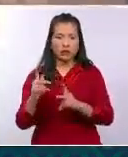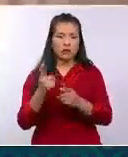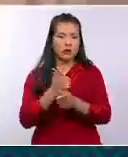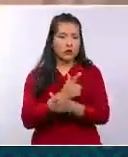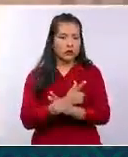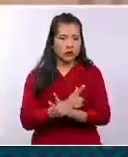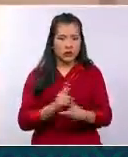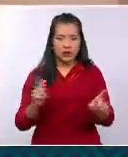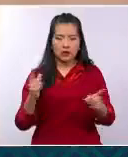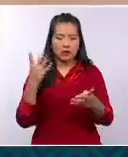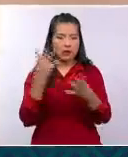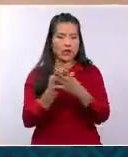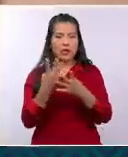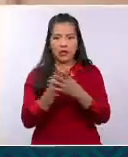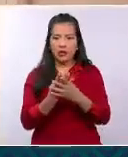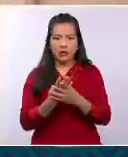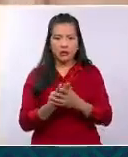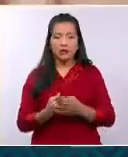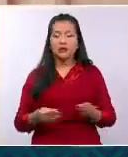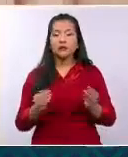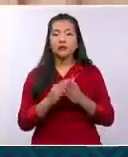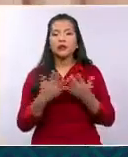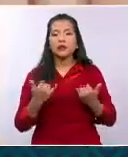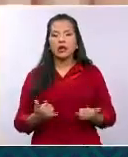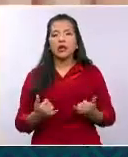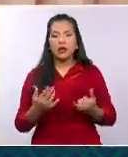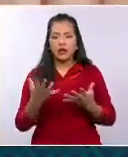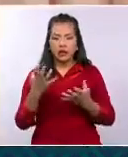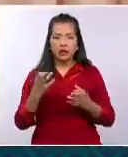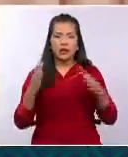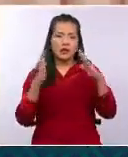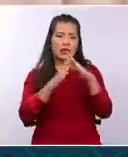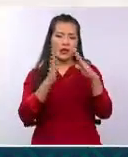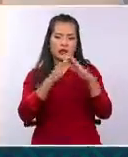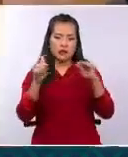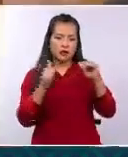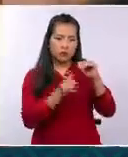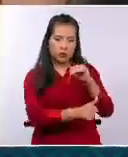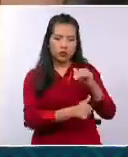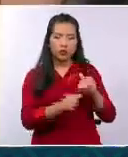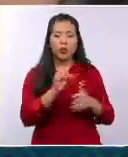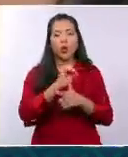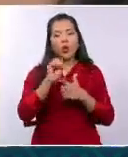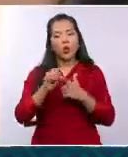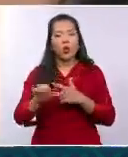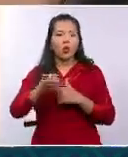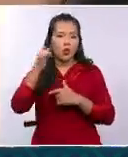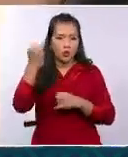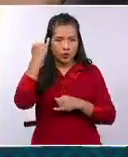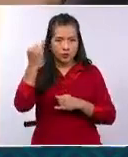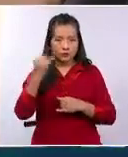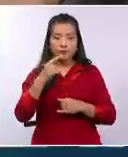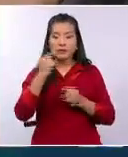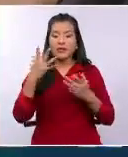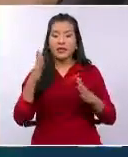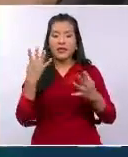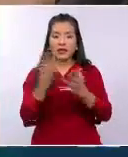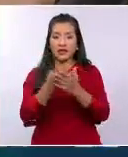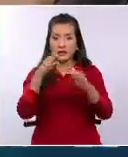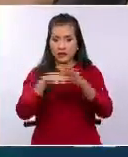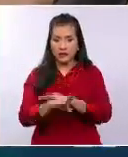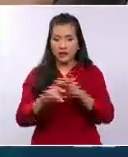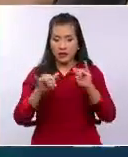salida alternativa y poder beneficiarse con una detención domiciliaria u otra medida. Aquí en el Centro Penitenciario de San Pedro tenemos